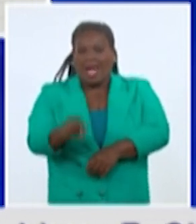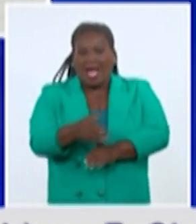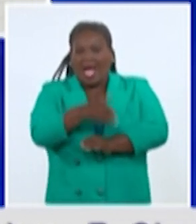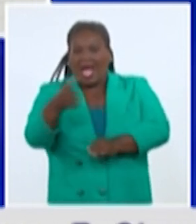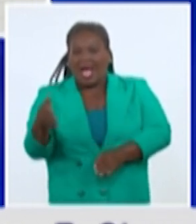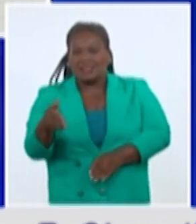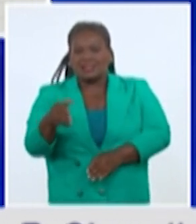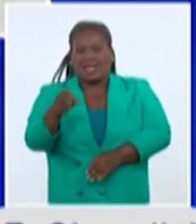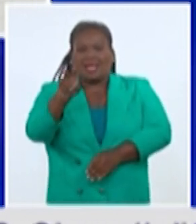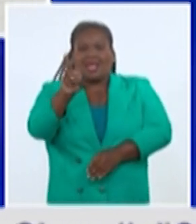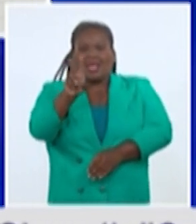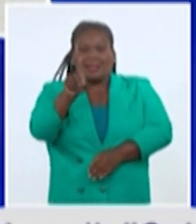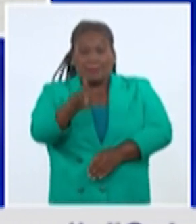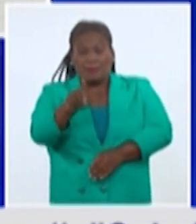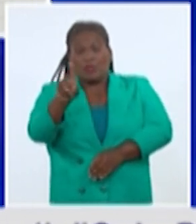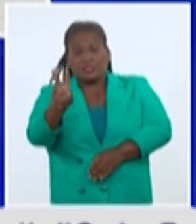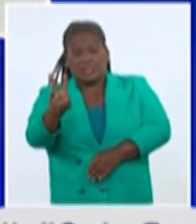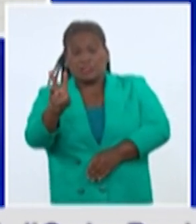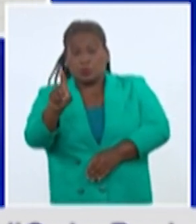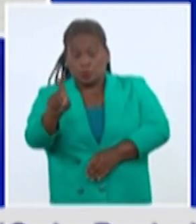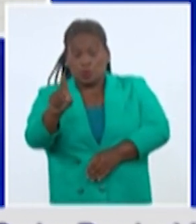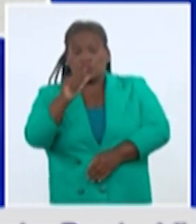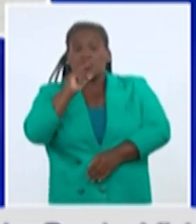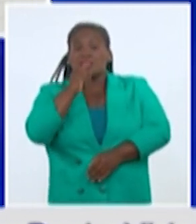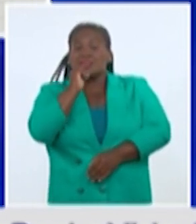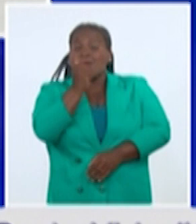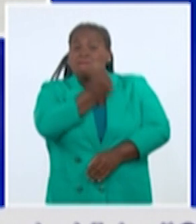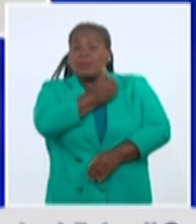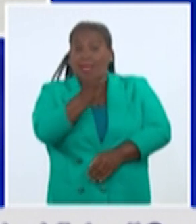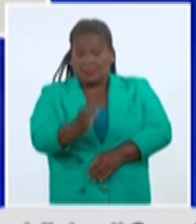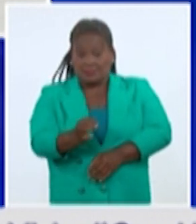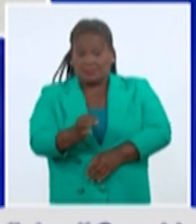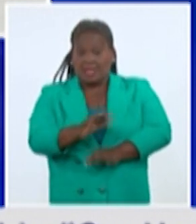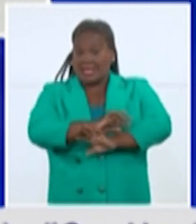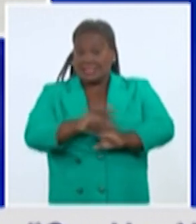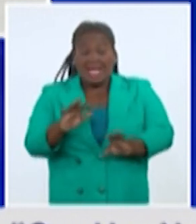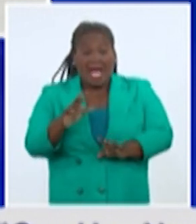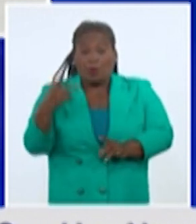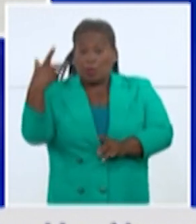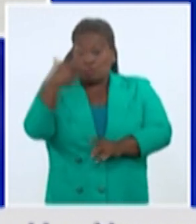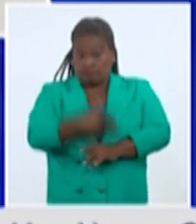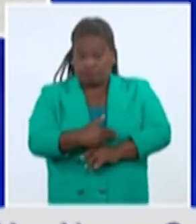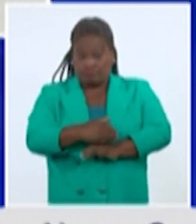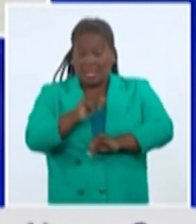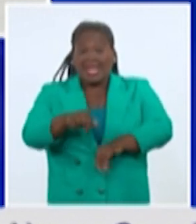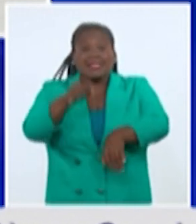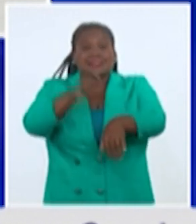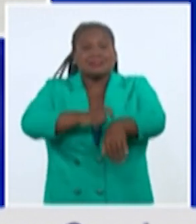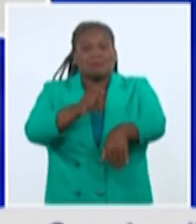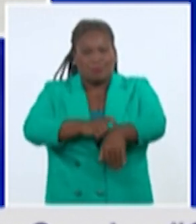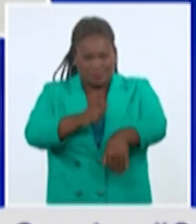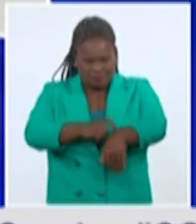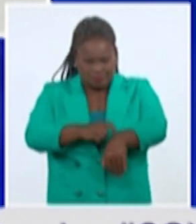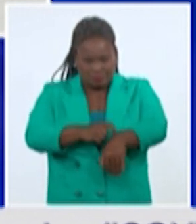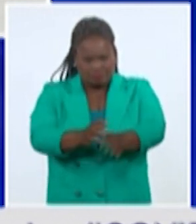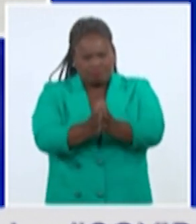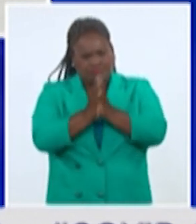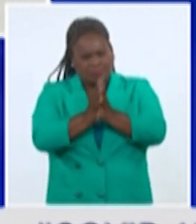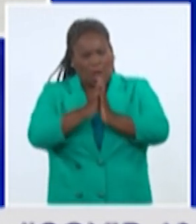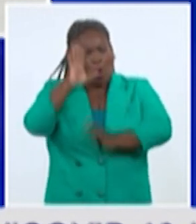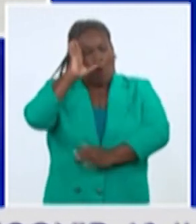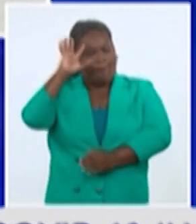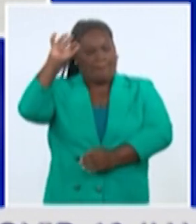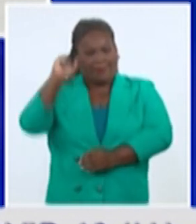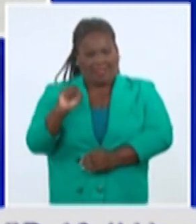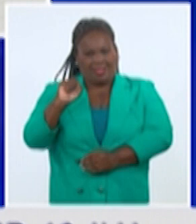a aplicar más dosis en el país. Por lo que es muy importante que la población entienda que este es el momento de vacunarse y es el momento donde